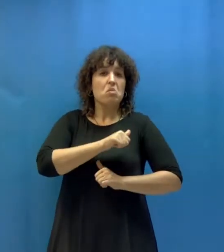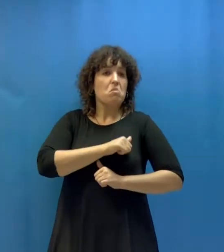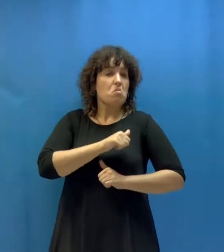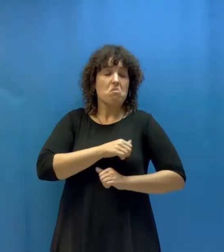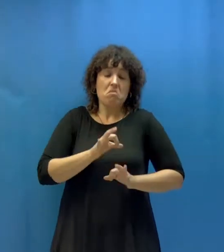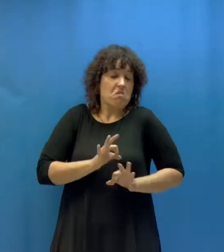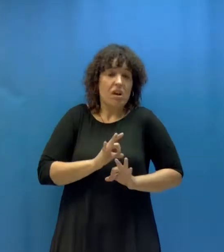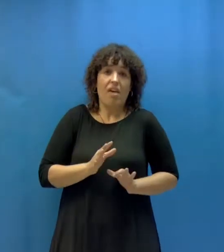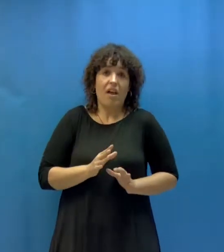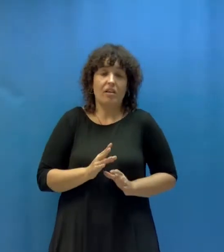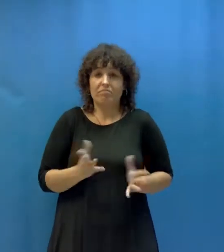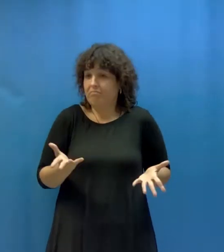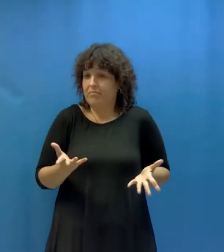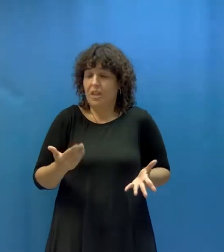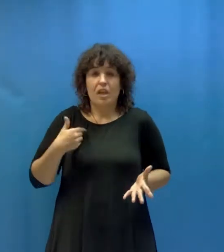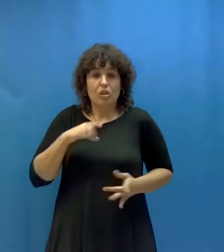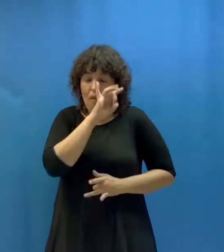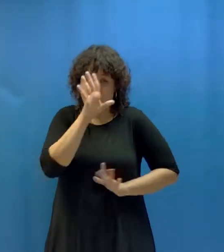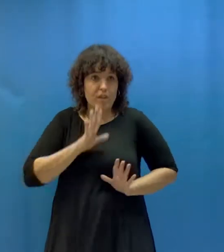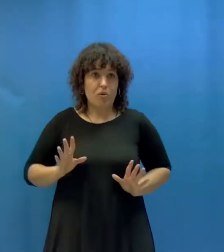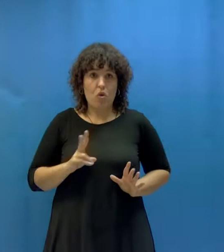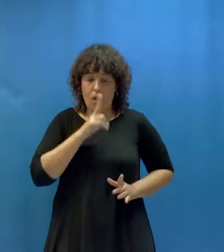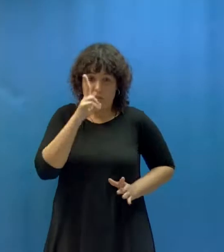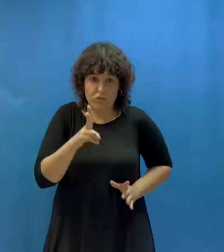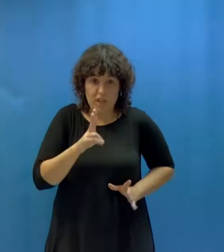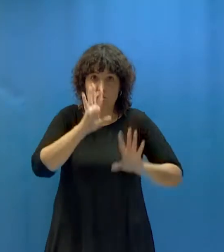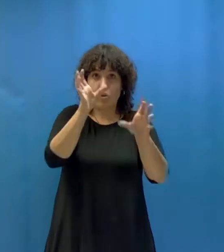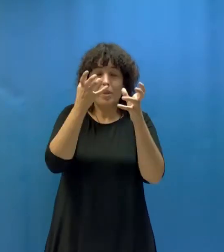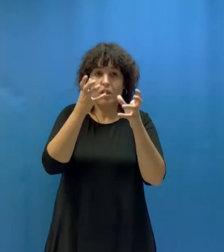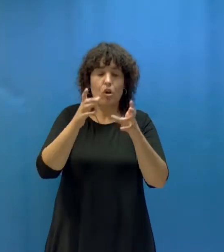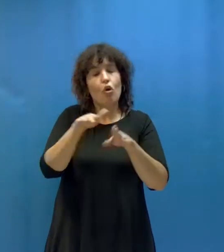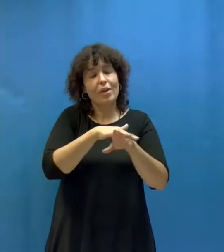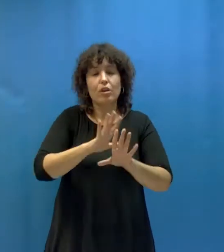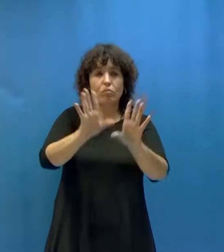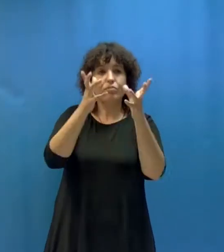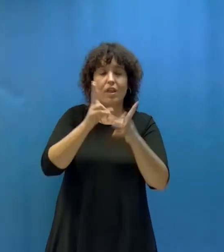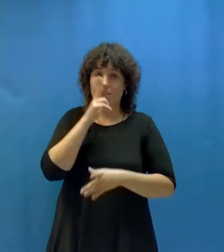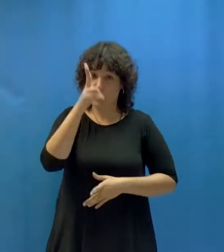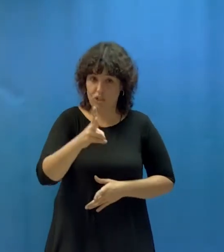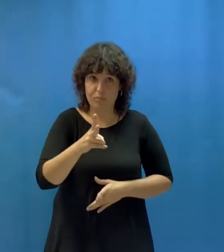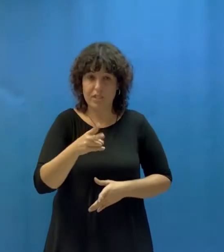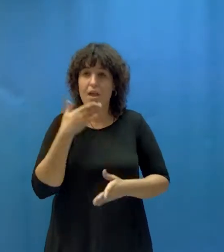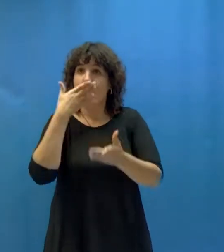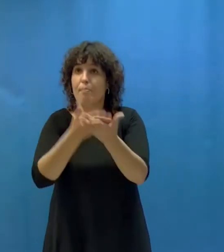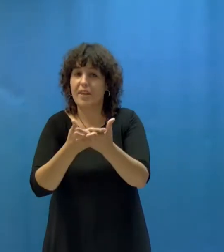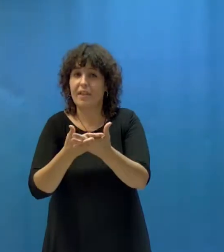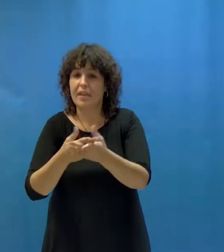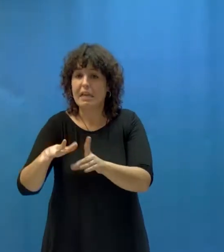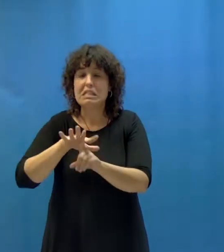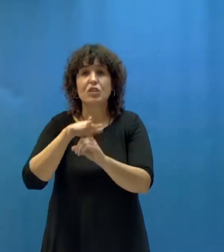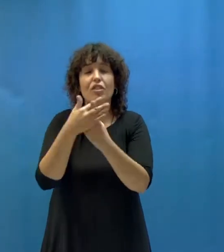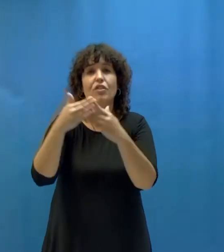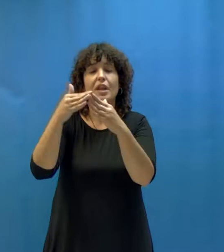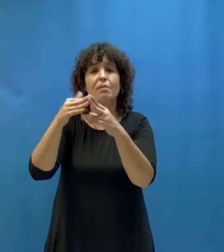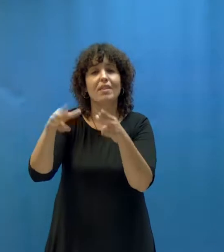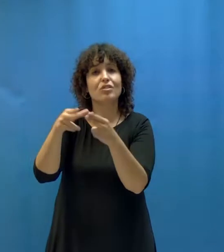me tiene anonadada, 2 años después de llegar al Gobierno, encargan un diagnóstico de la situación de la vivienda social en